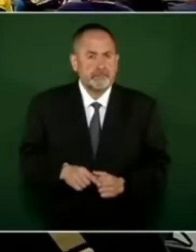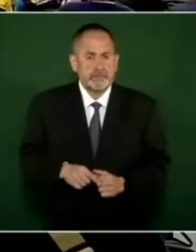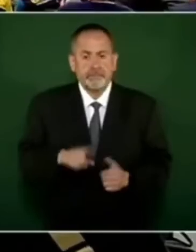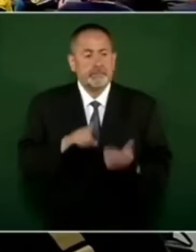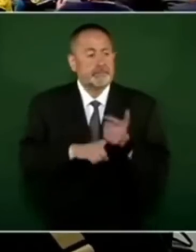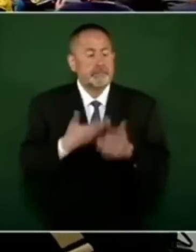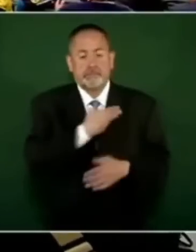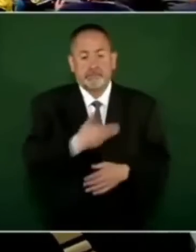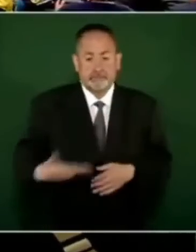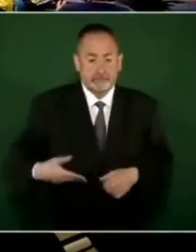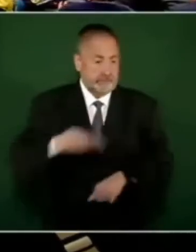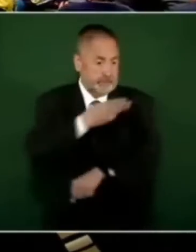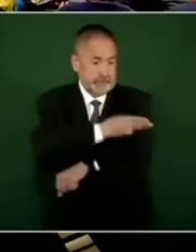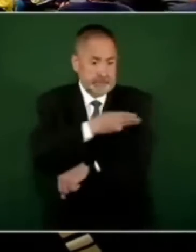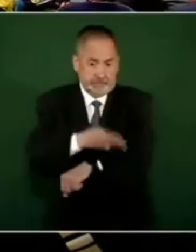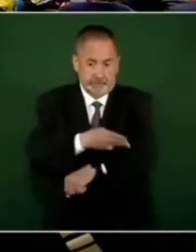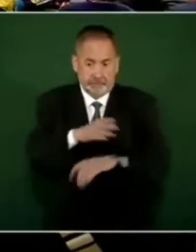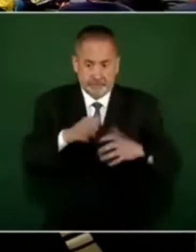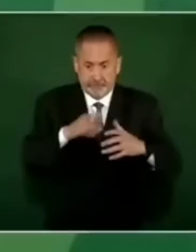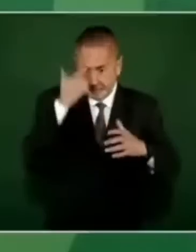presidente Madero